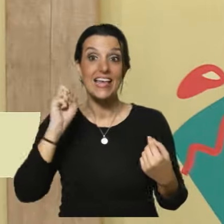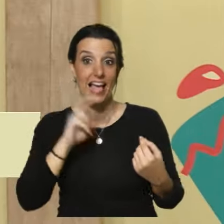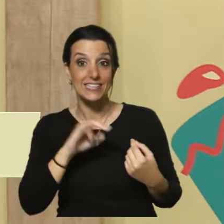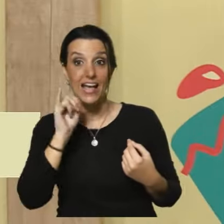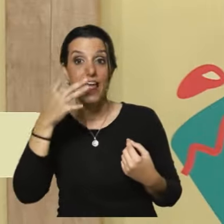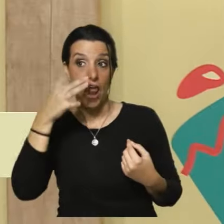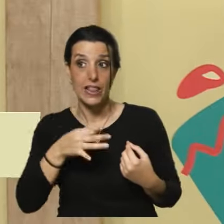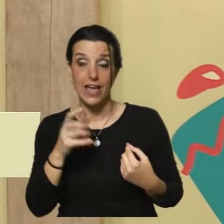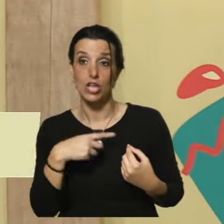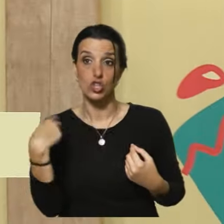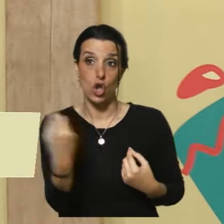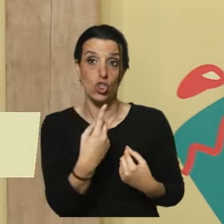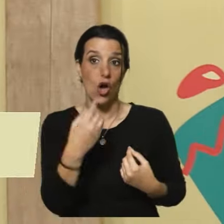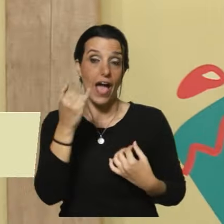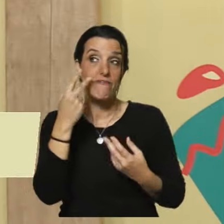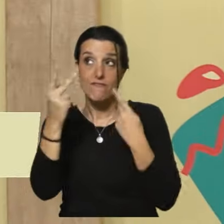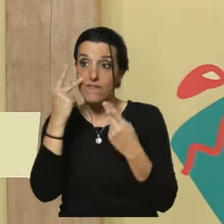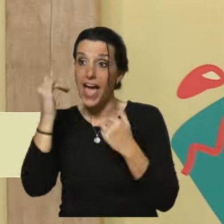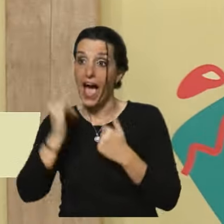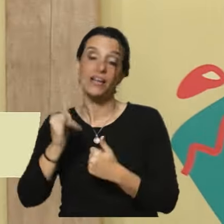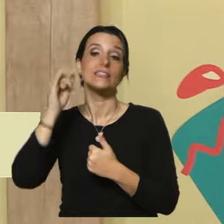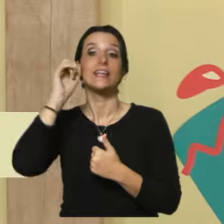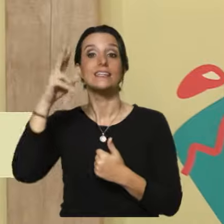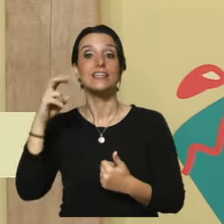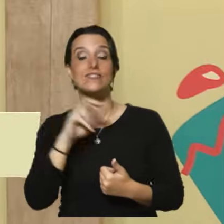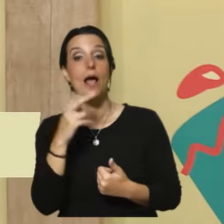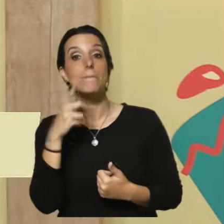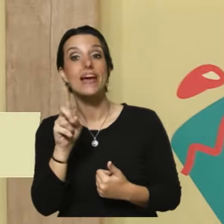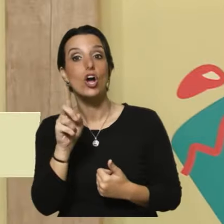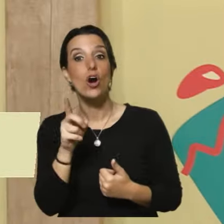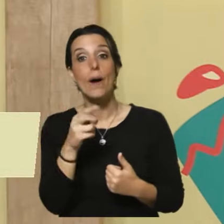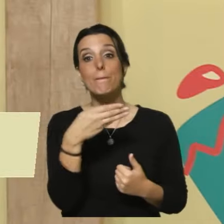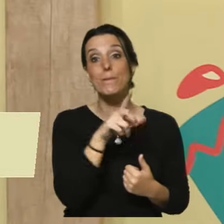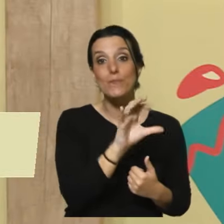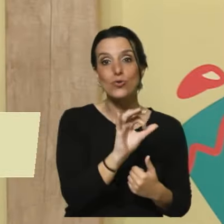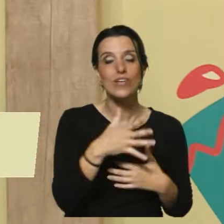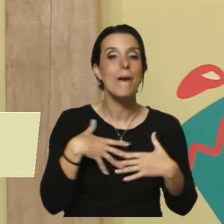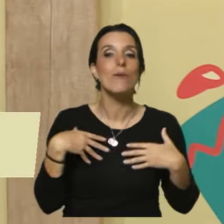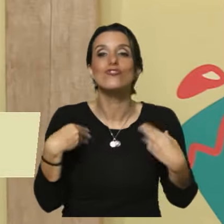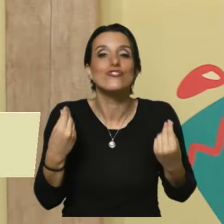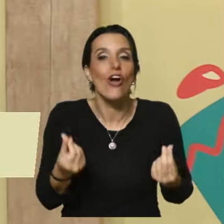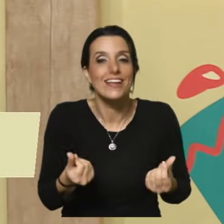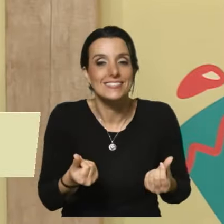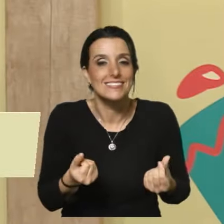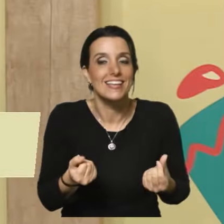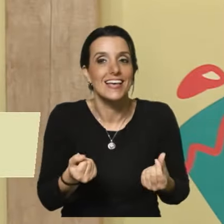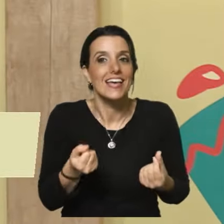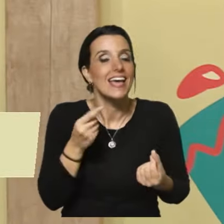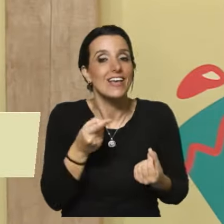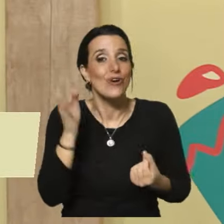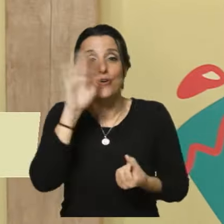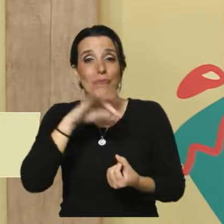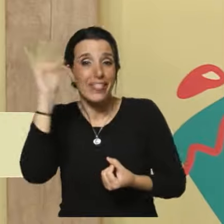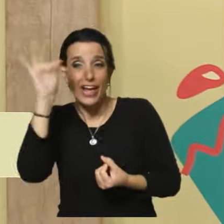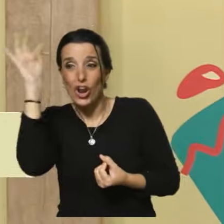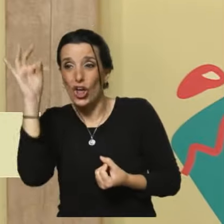realidad que estamos Este viendo y hay que estar abierto a eso pero en el Blu hay emociones este sentimientos eso no lo puede